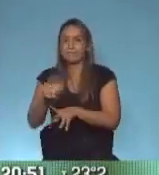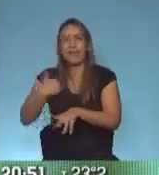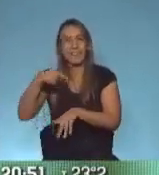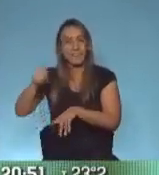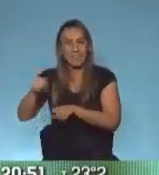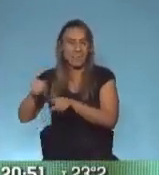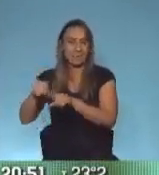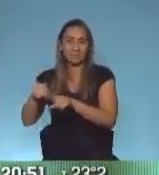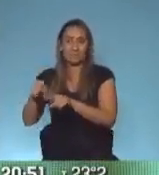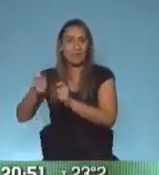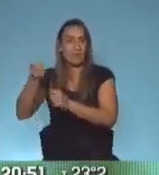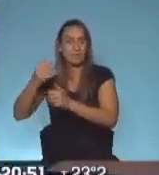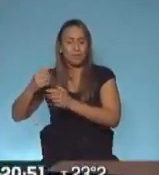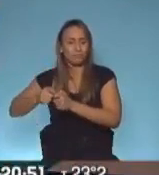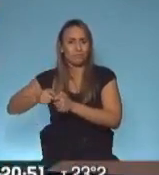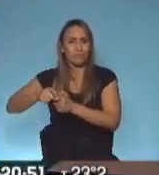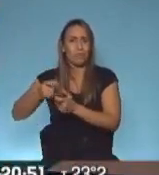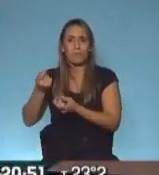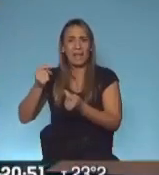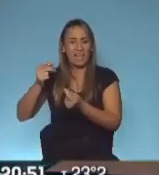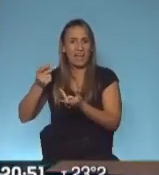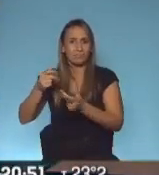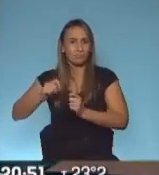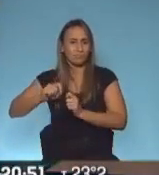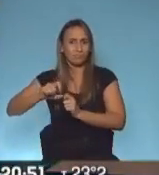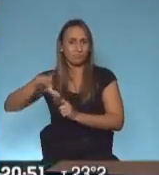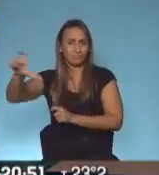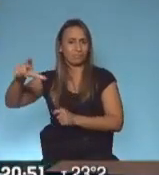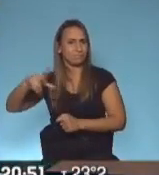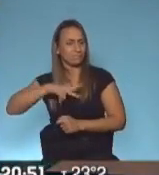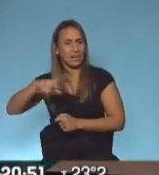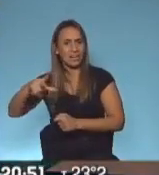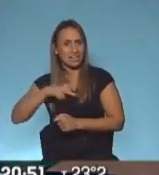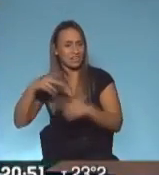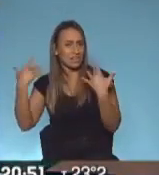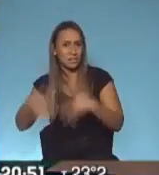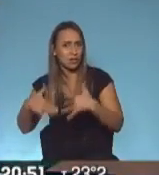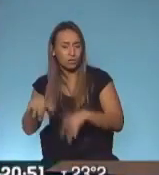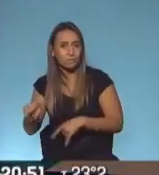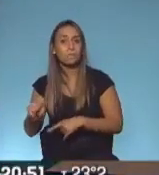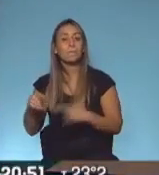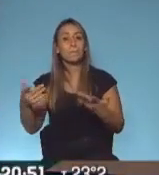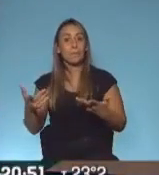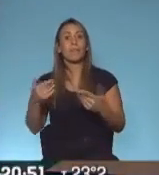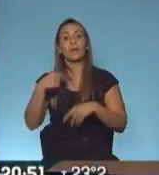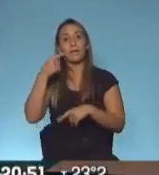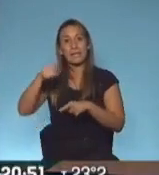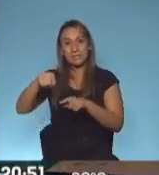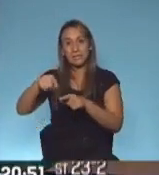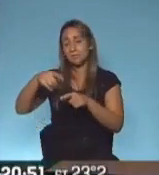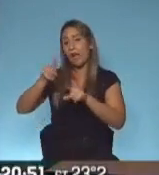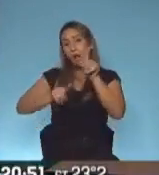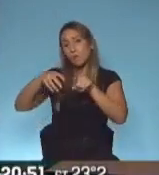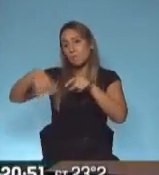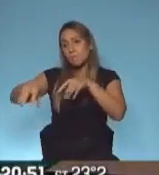y multiplicando su fortuna hasta estos niveles. Por eso es como estamos planteando, ¿no? Son sectores empresarios que